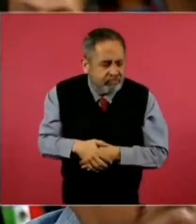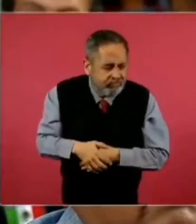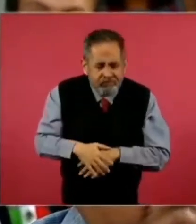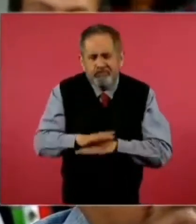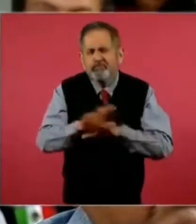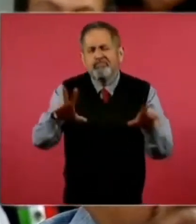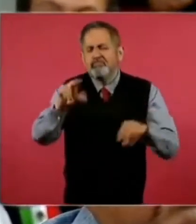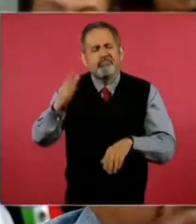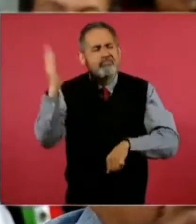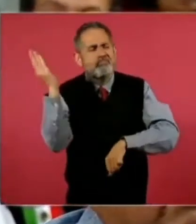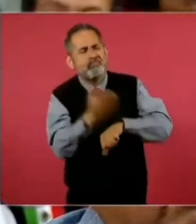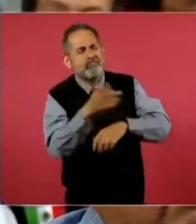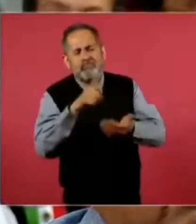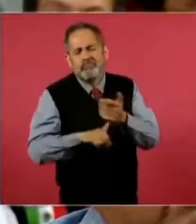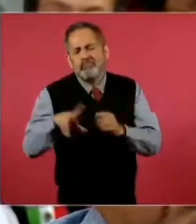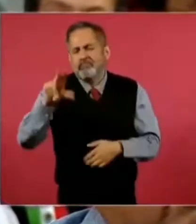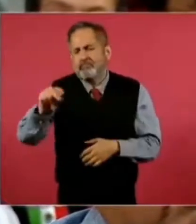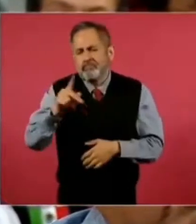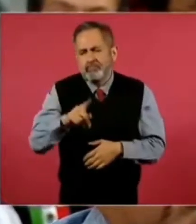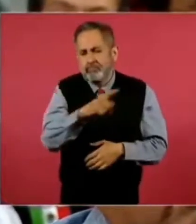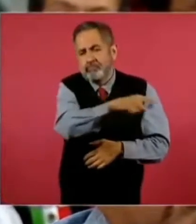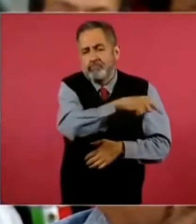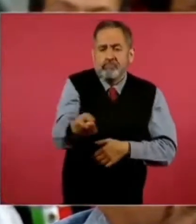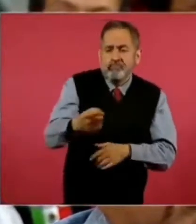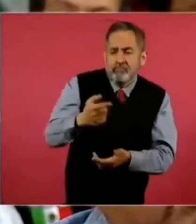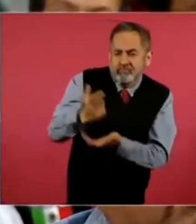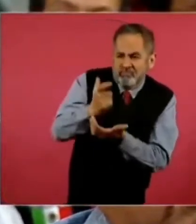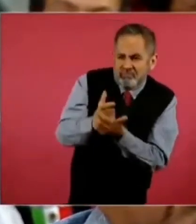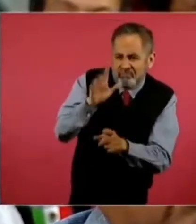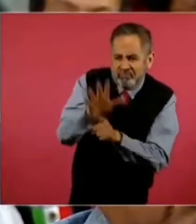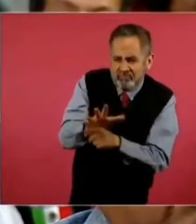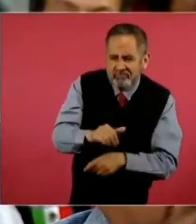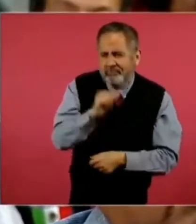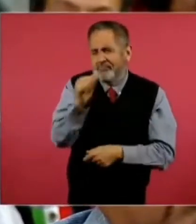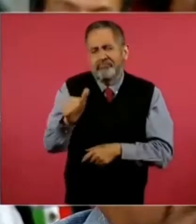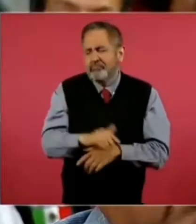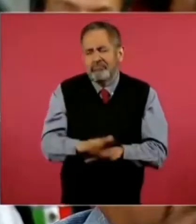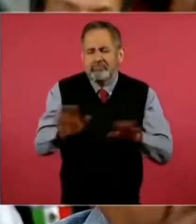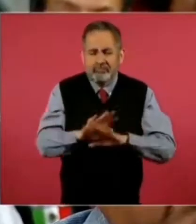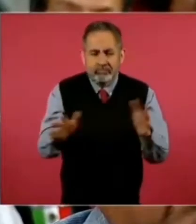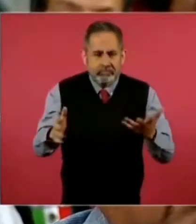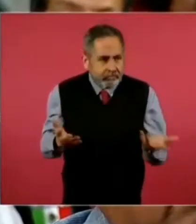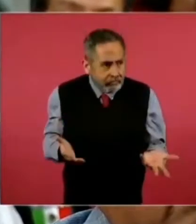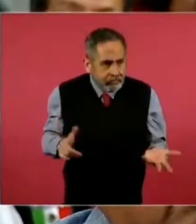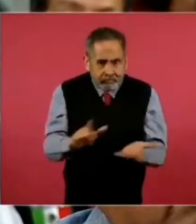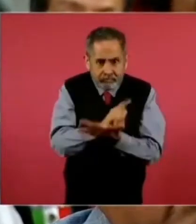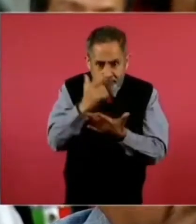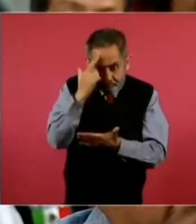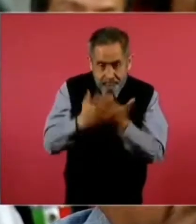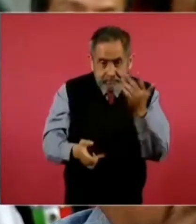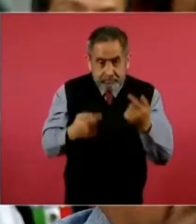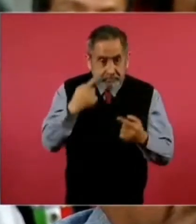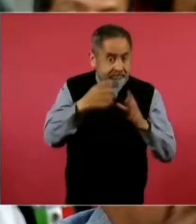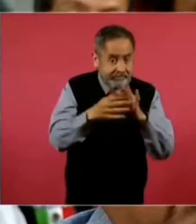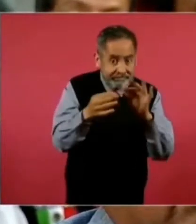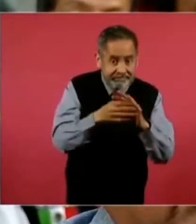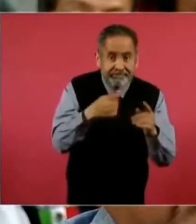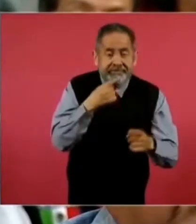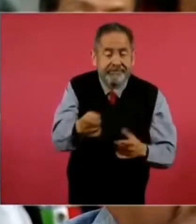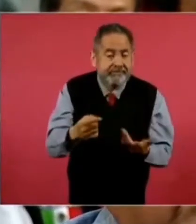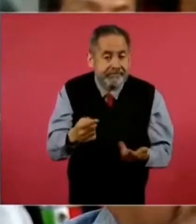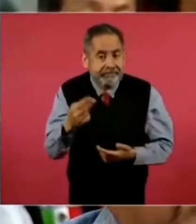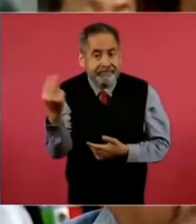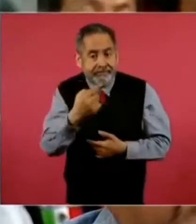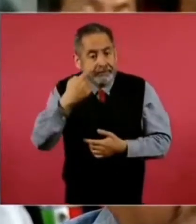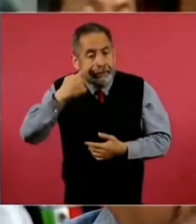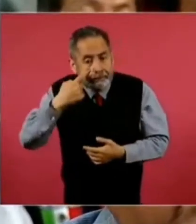acción penal por el delito de amenazas. Y como dice el delito, para que se configure el delito, es necesario